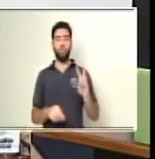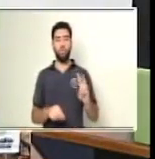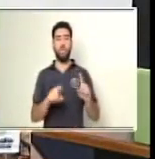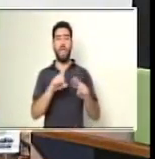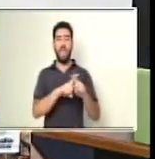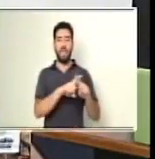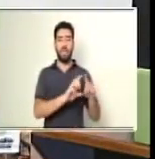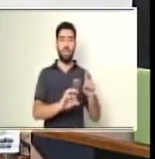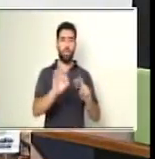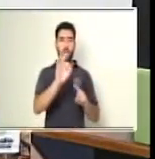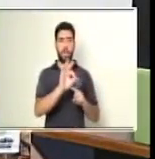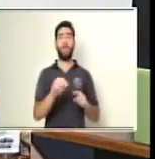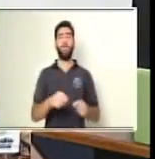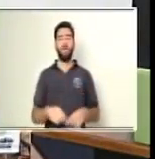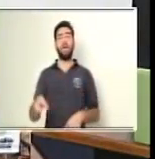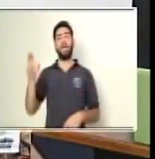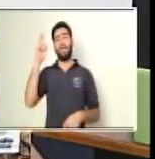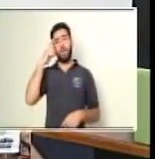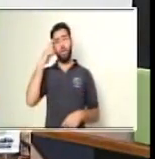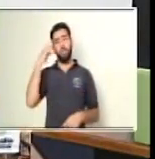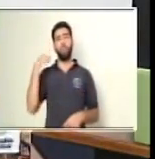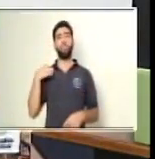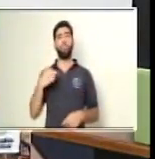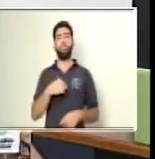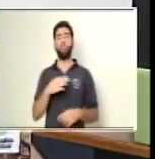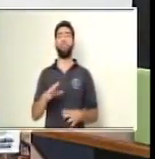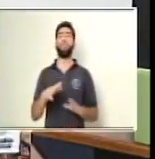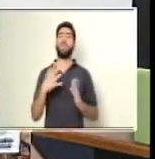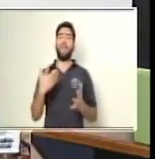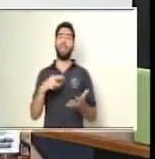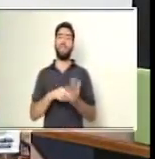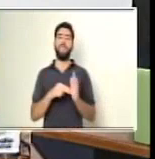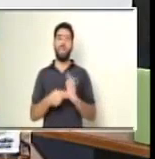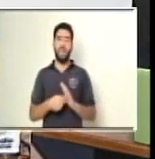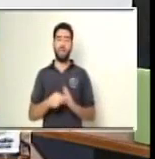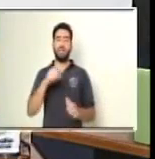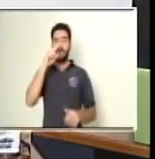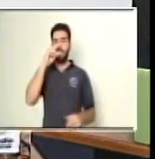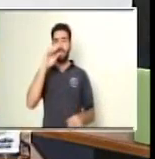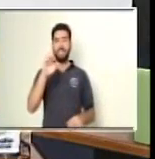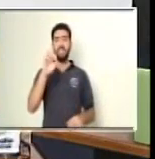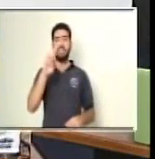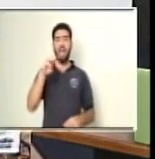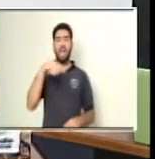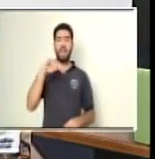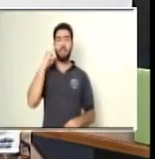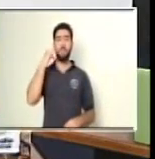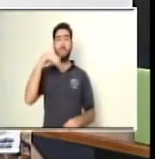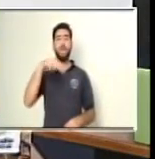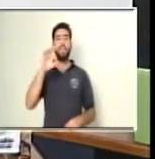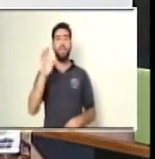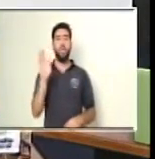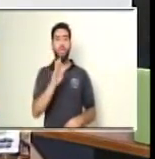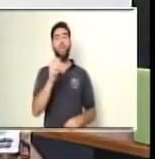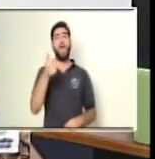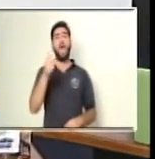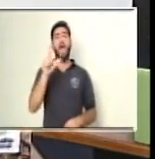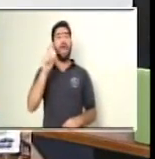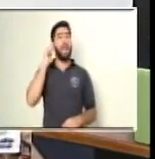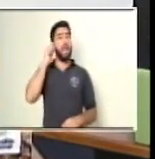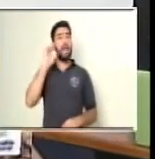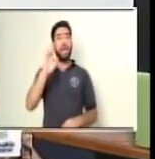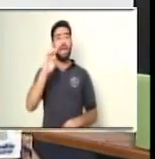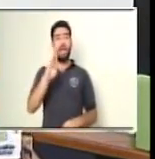2x cubo. Recordemos entonces qué es un término algebraico. Un término algebraico es el que está formado